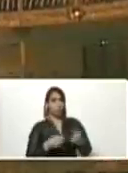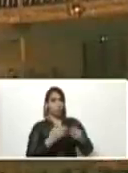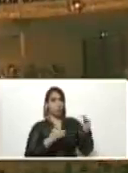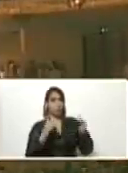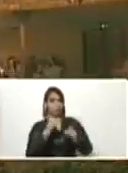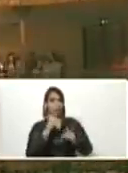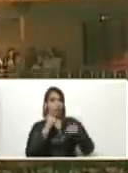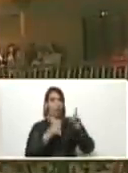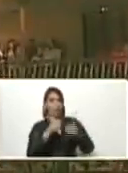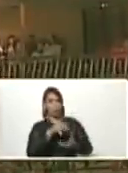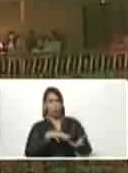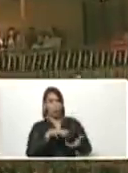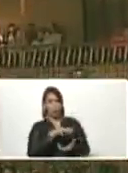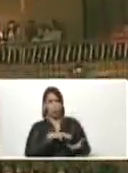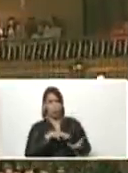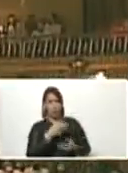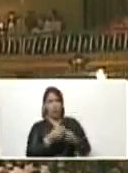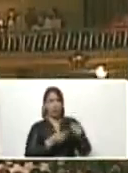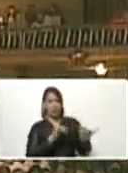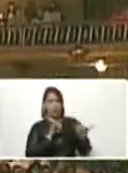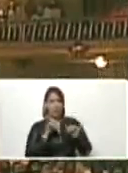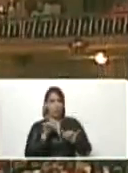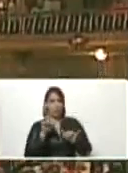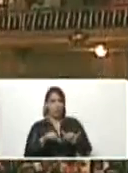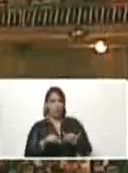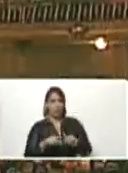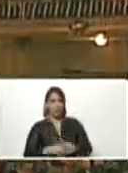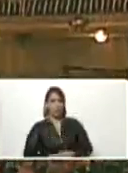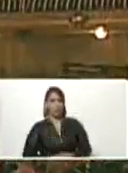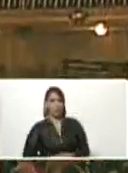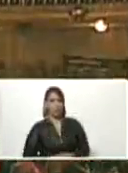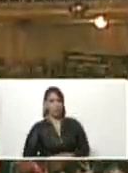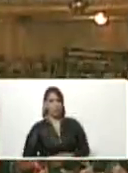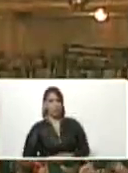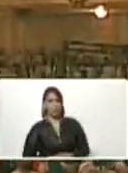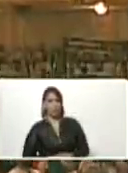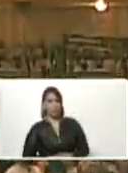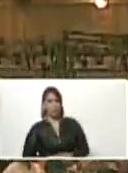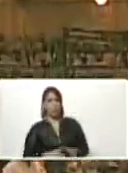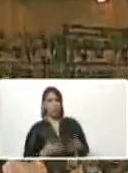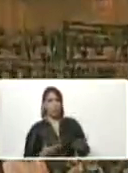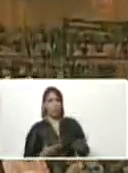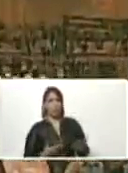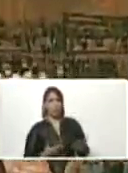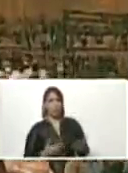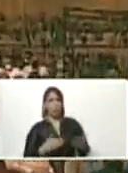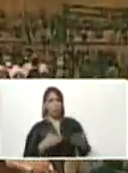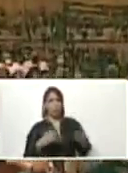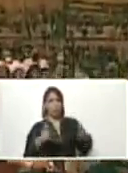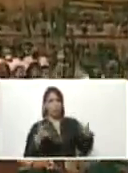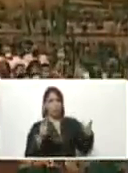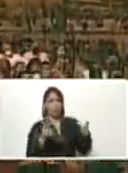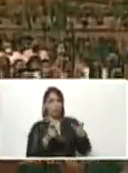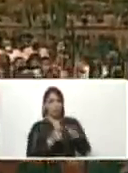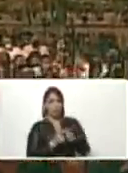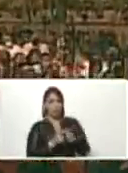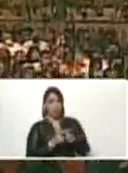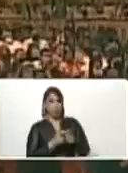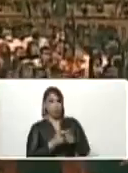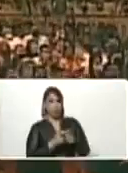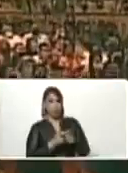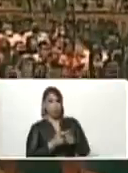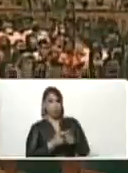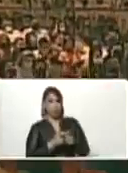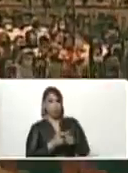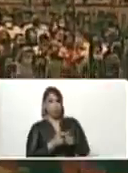algunos escollos, hace lo propio cuando reduce al ejército enemigo, el ejército